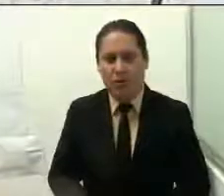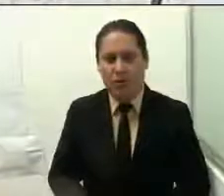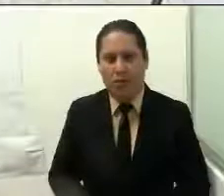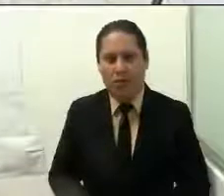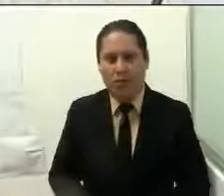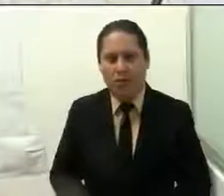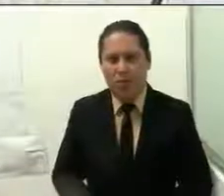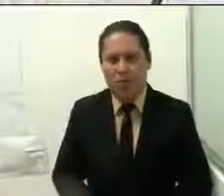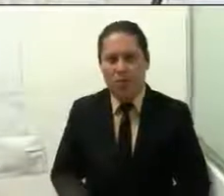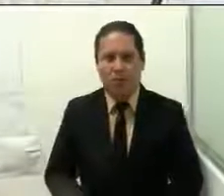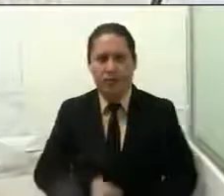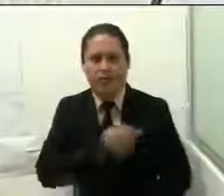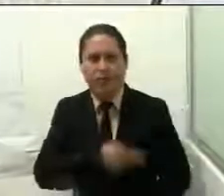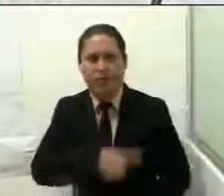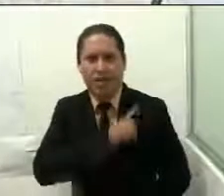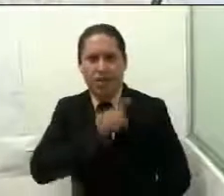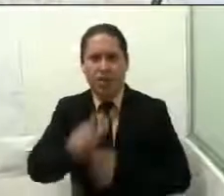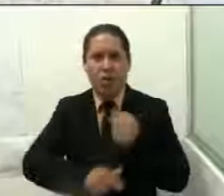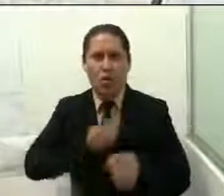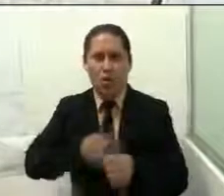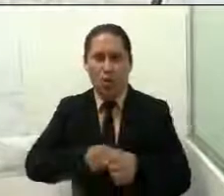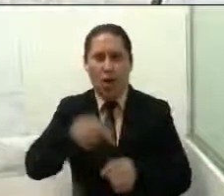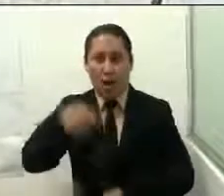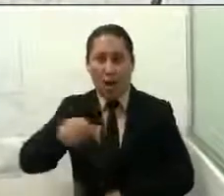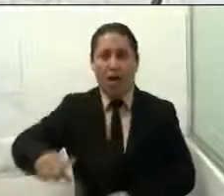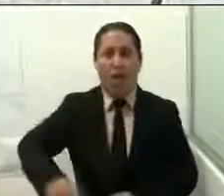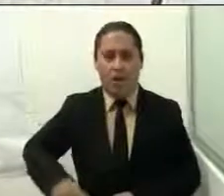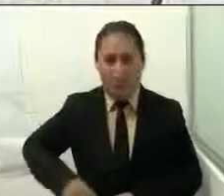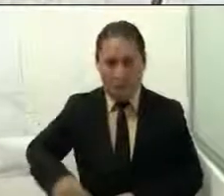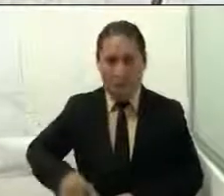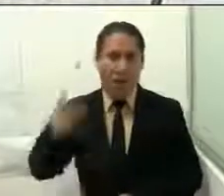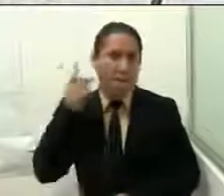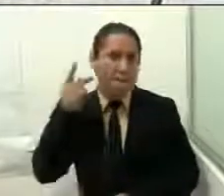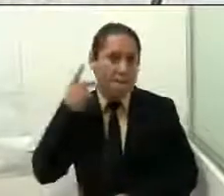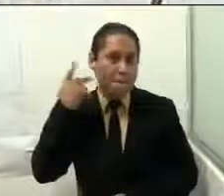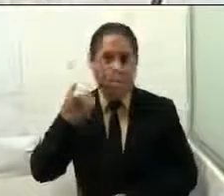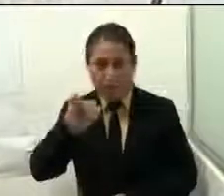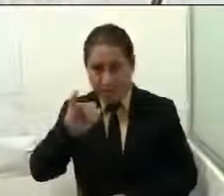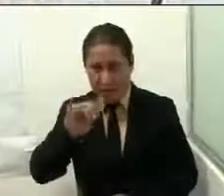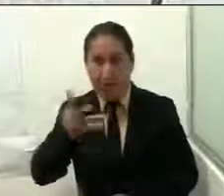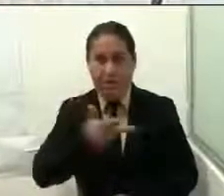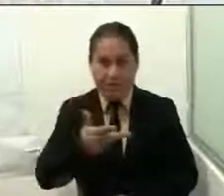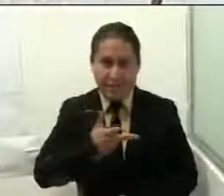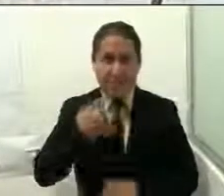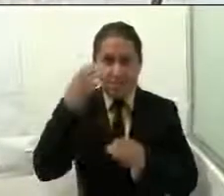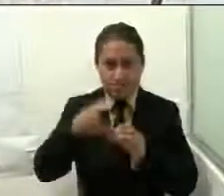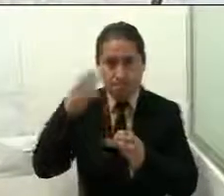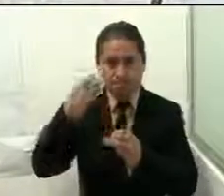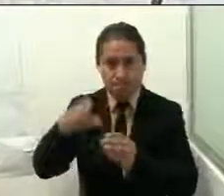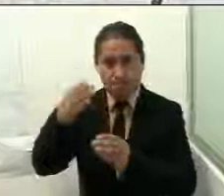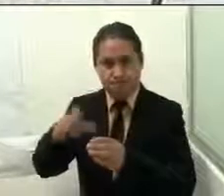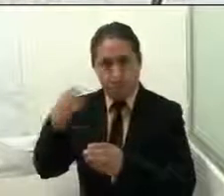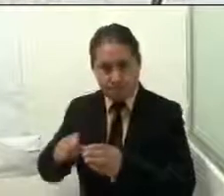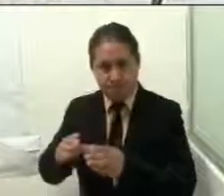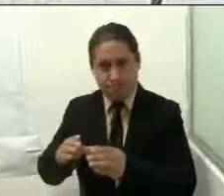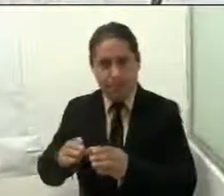sanidad animal este gobierno impulsa las políticas públicas que preservan y certifican nuestras